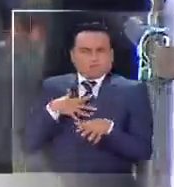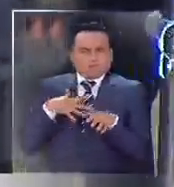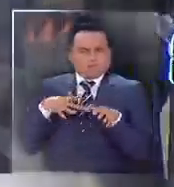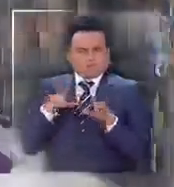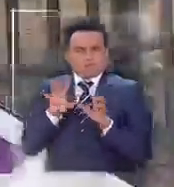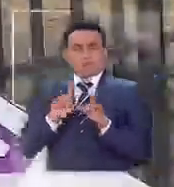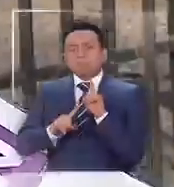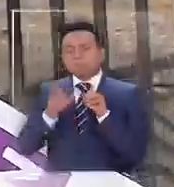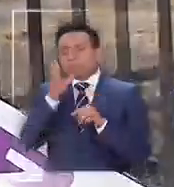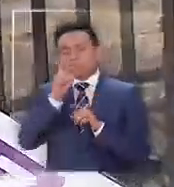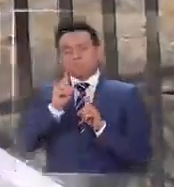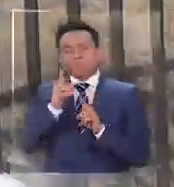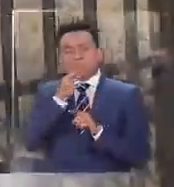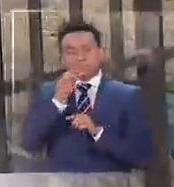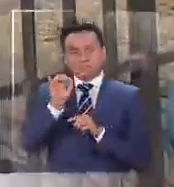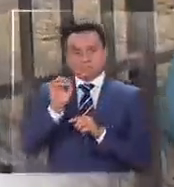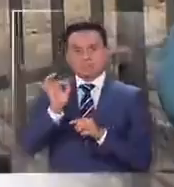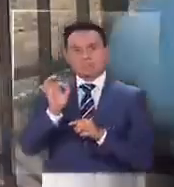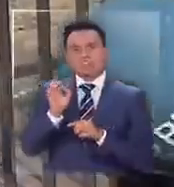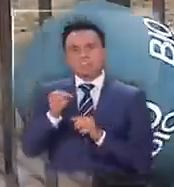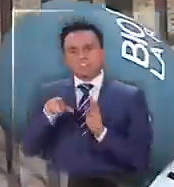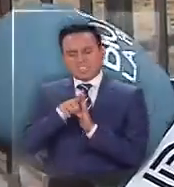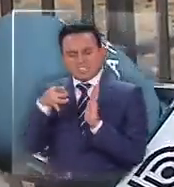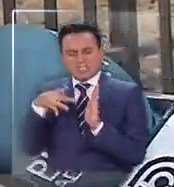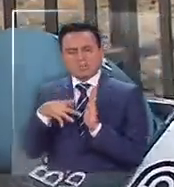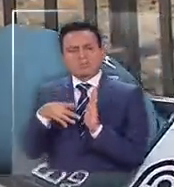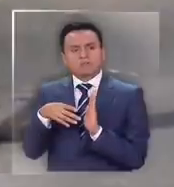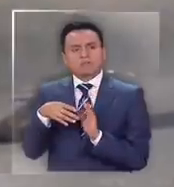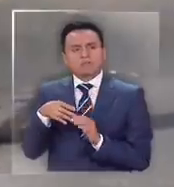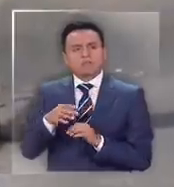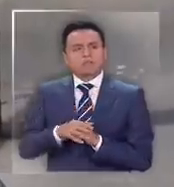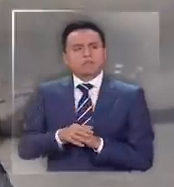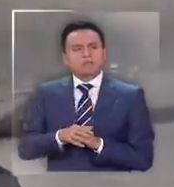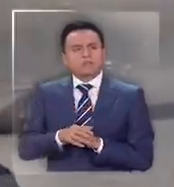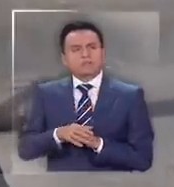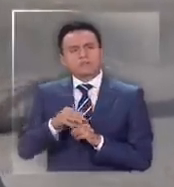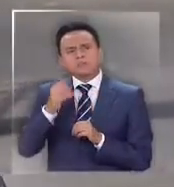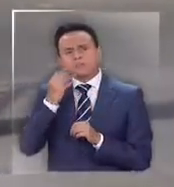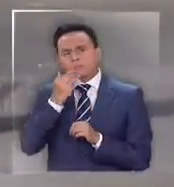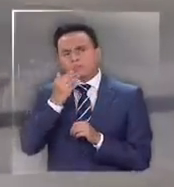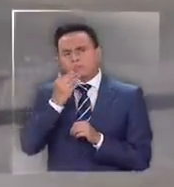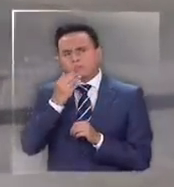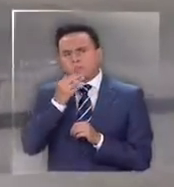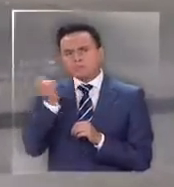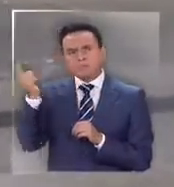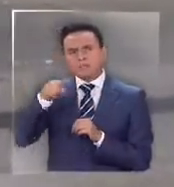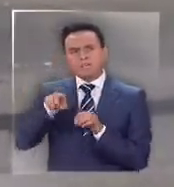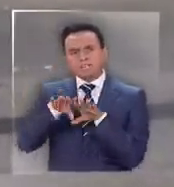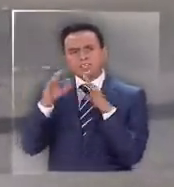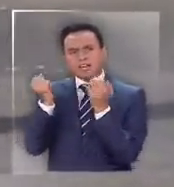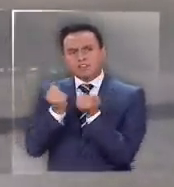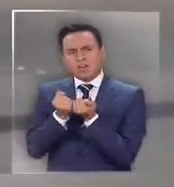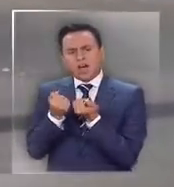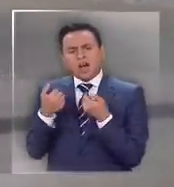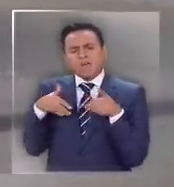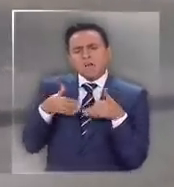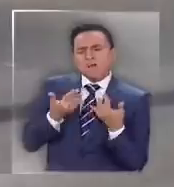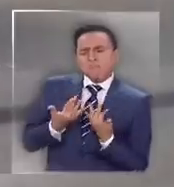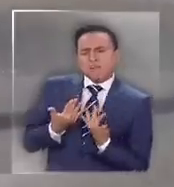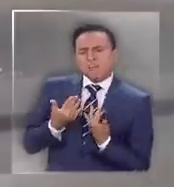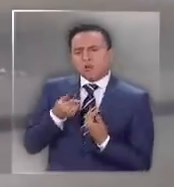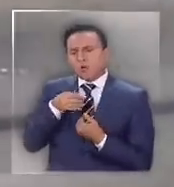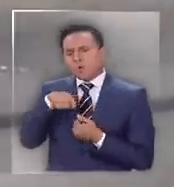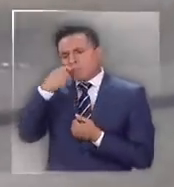nos asombran. Sí, hay delito. Y harto. Muchos que vienen también, pero no vienen al estadio, se quedan afuera en los alrededores